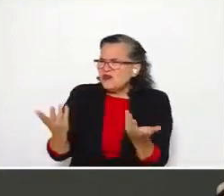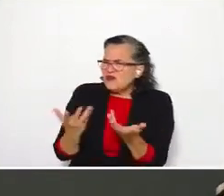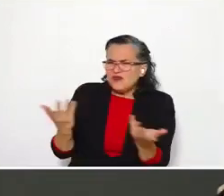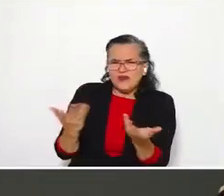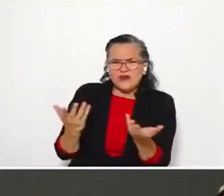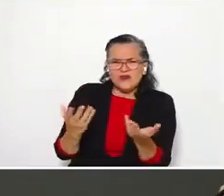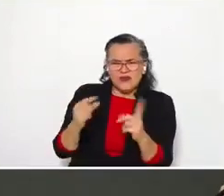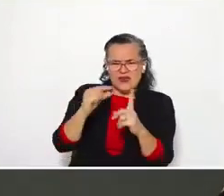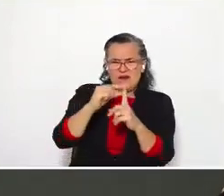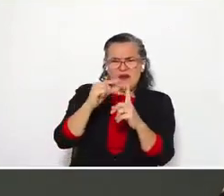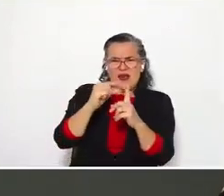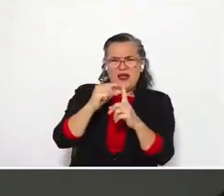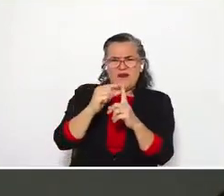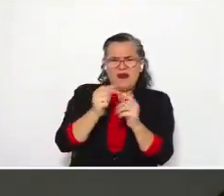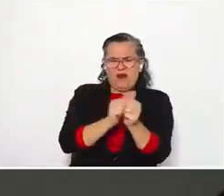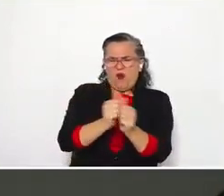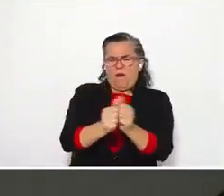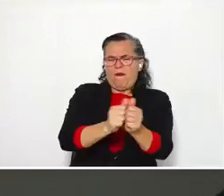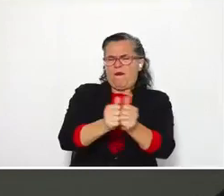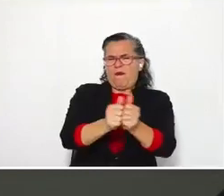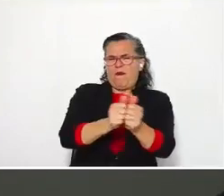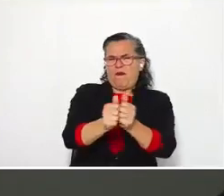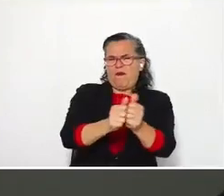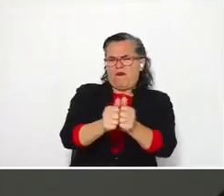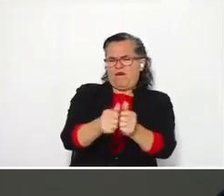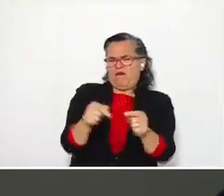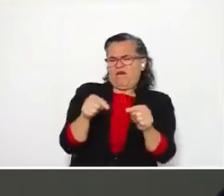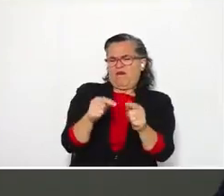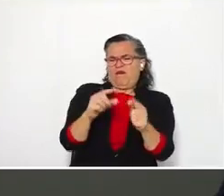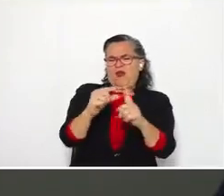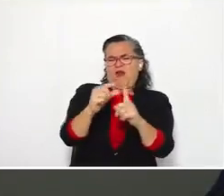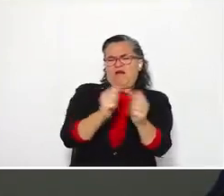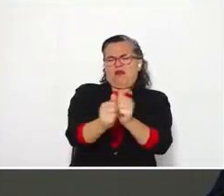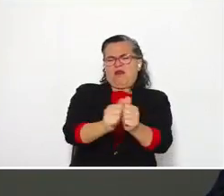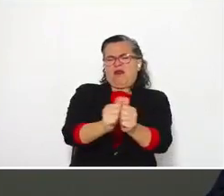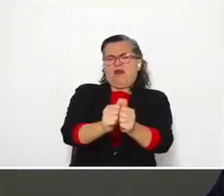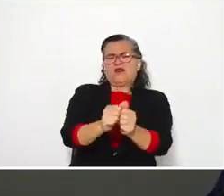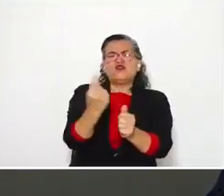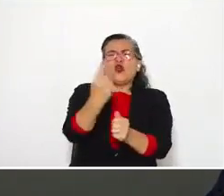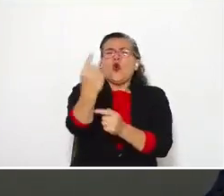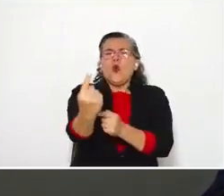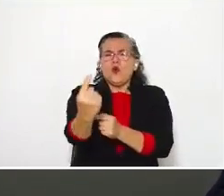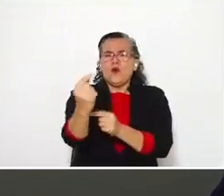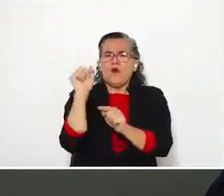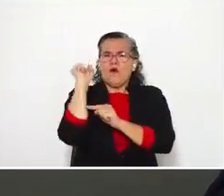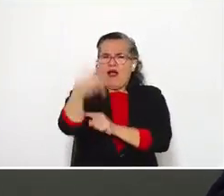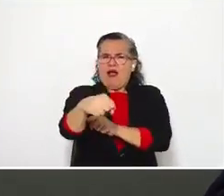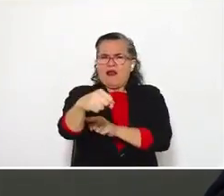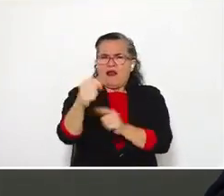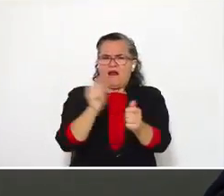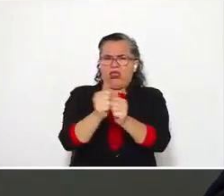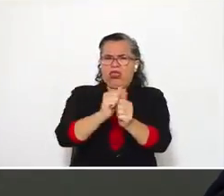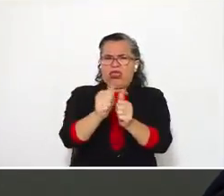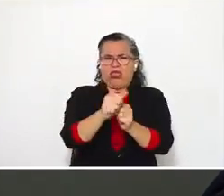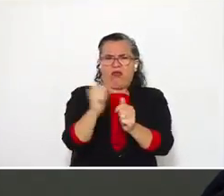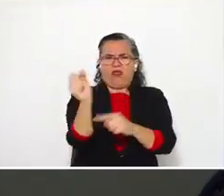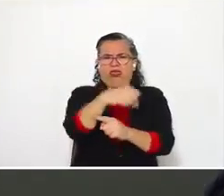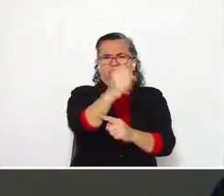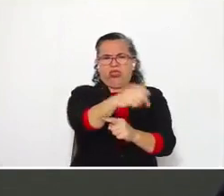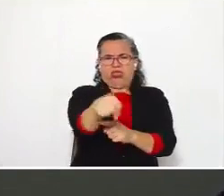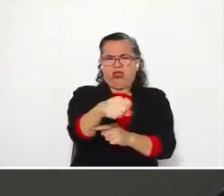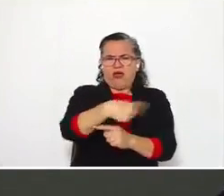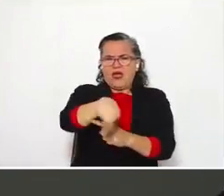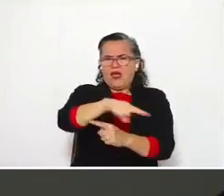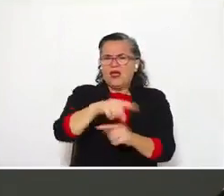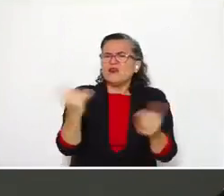la palabra competitividad, porque cuando competimos solo uno gana. Y ahí es donde está el problema. ¿Por